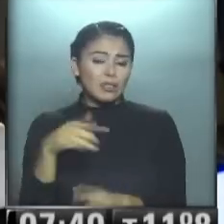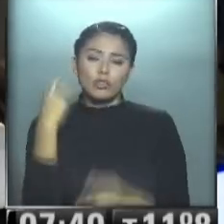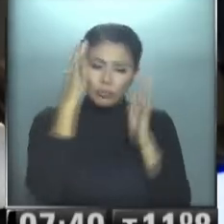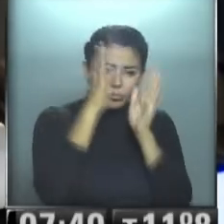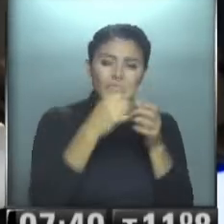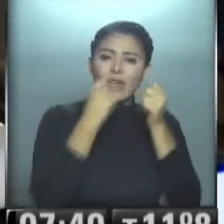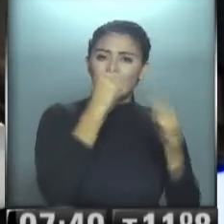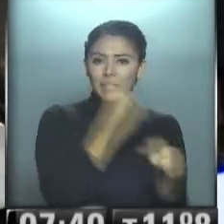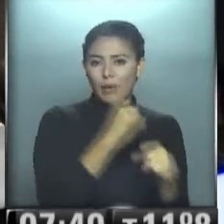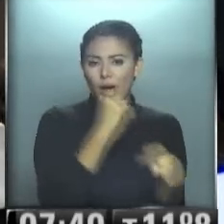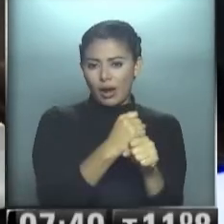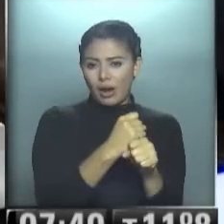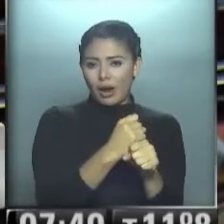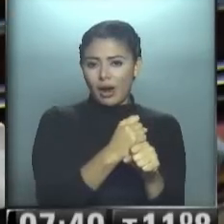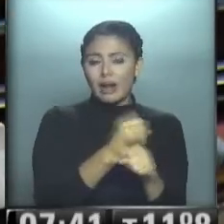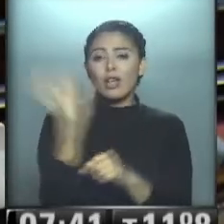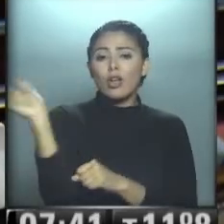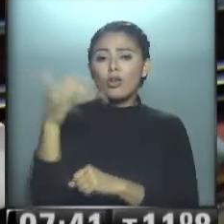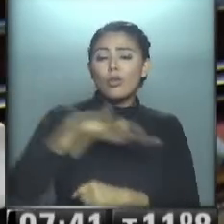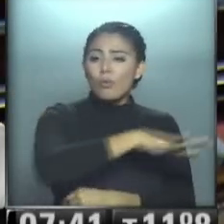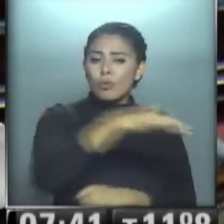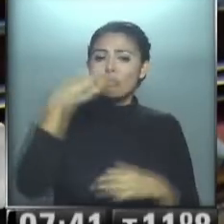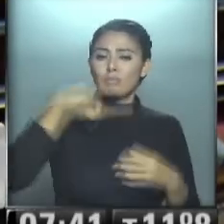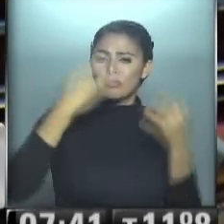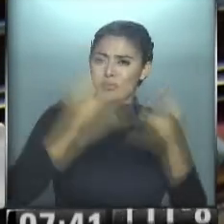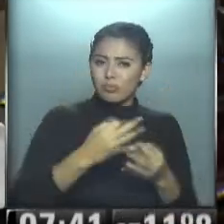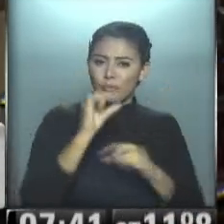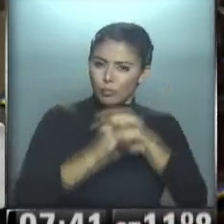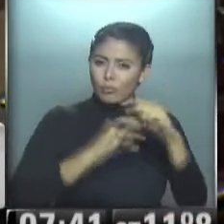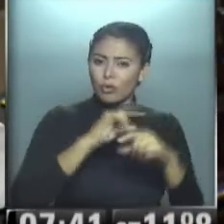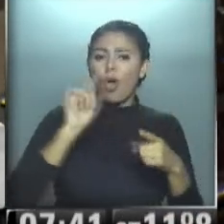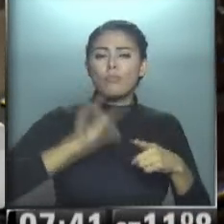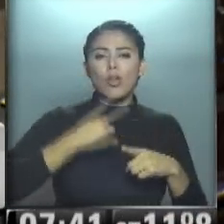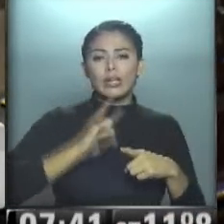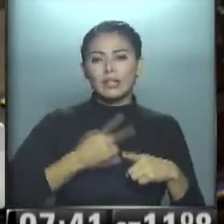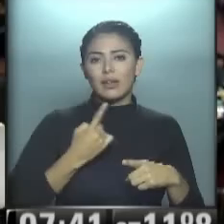es la defensa del empleo y el ingreso de la población de una manera integral. La política